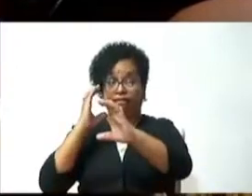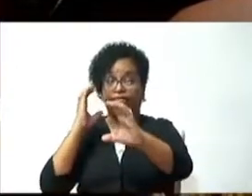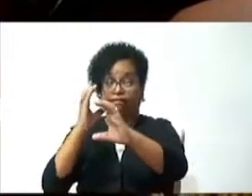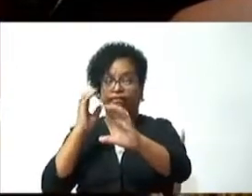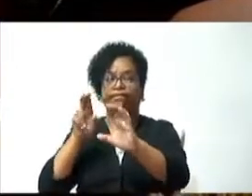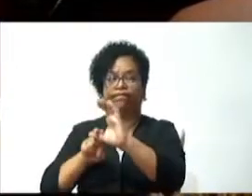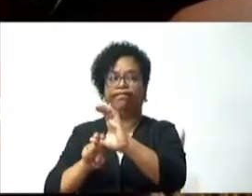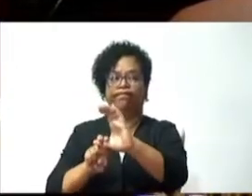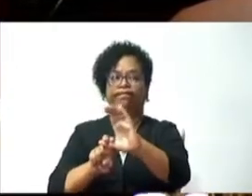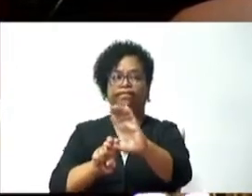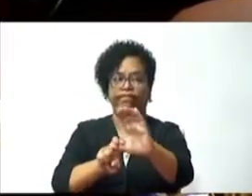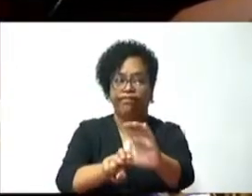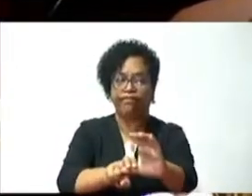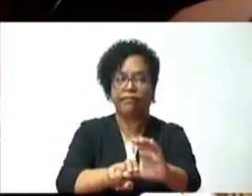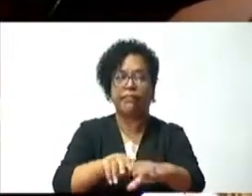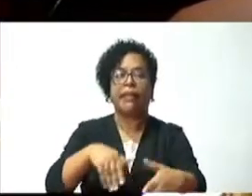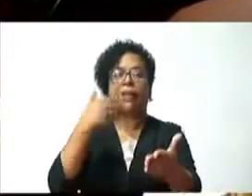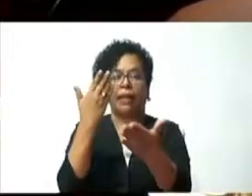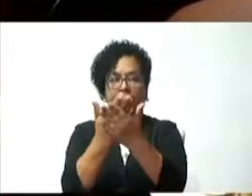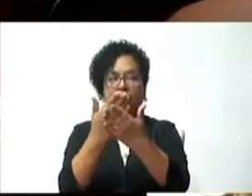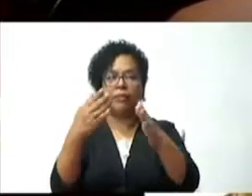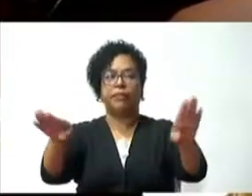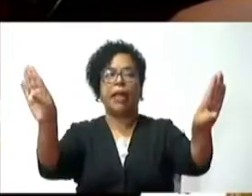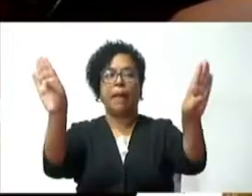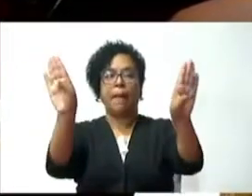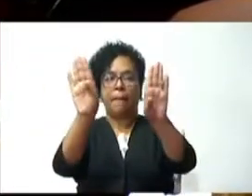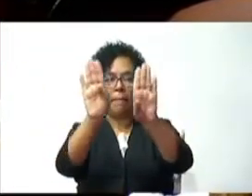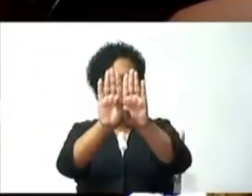ustedes saben cómo negocian.